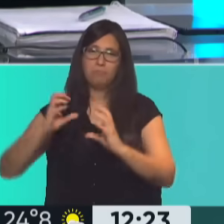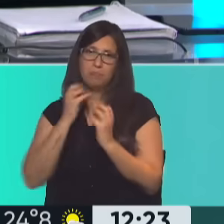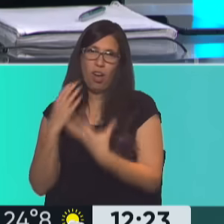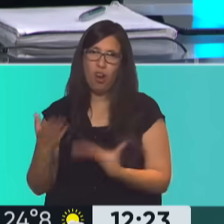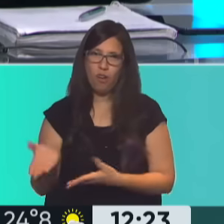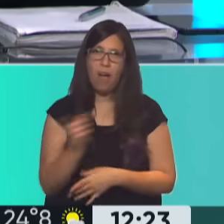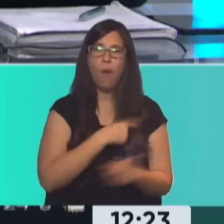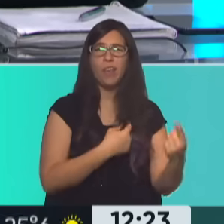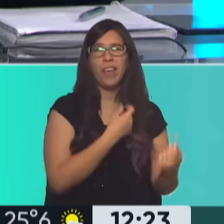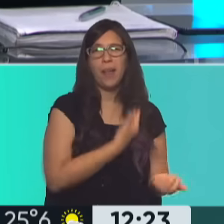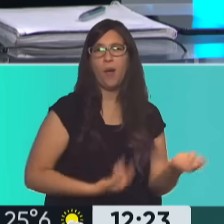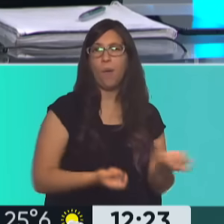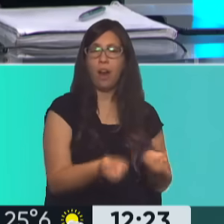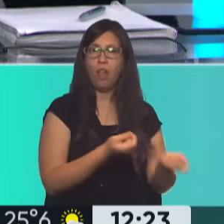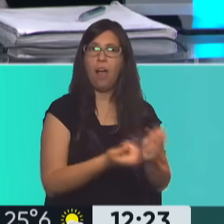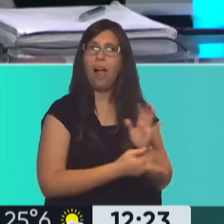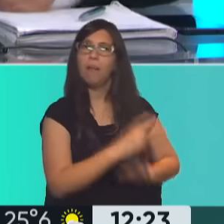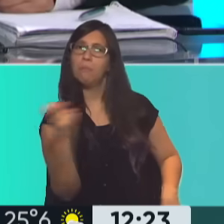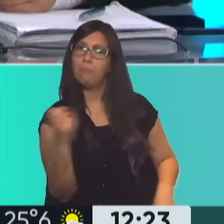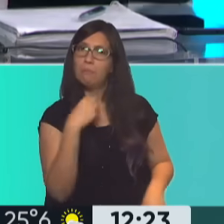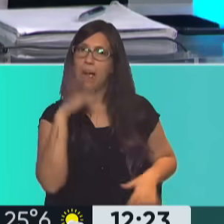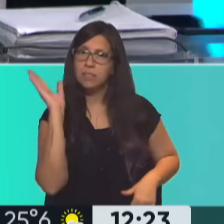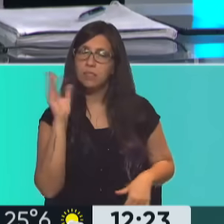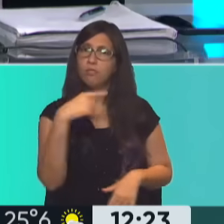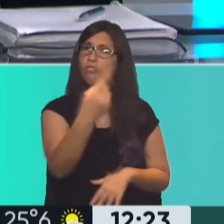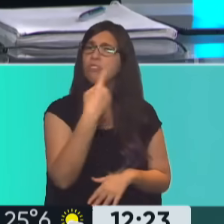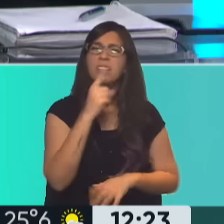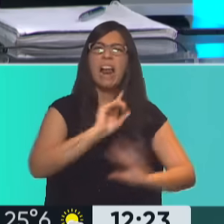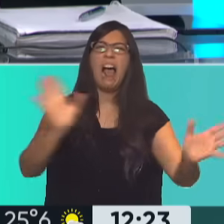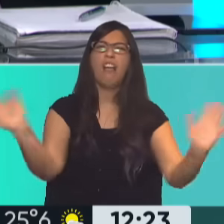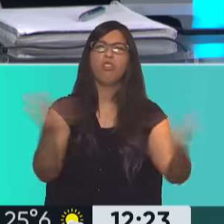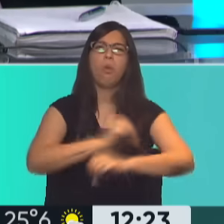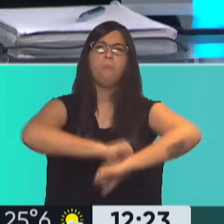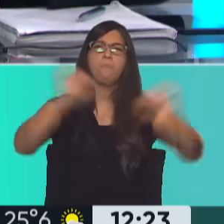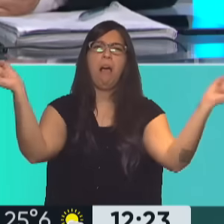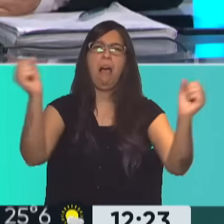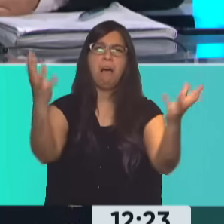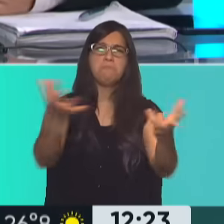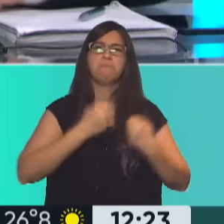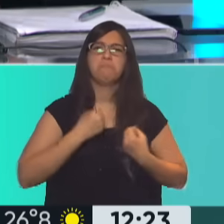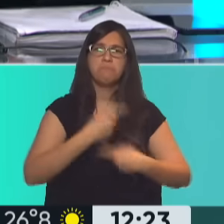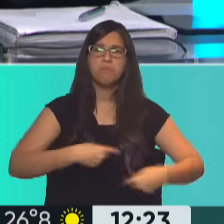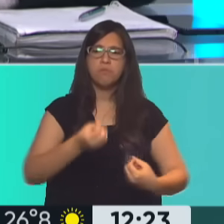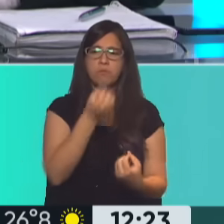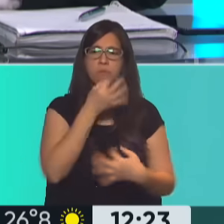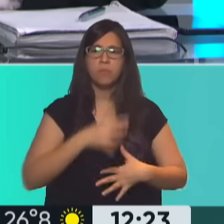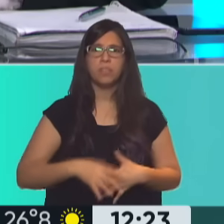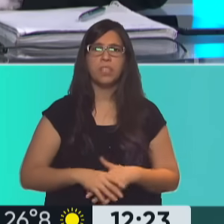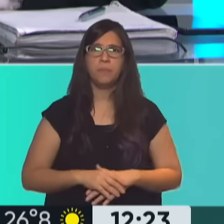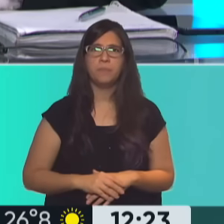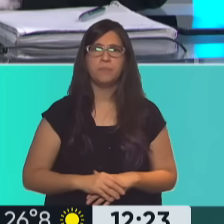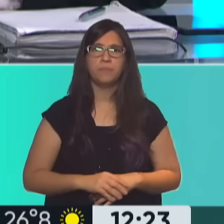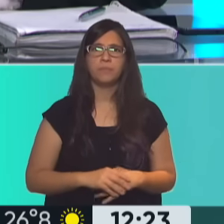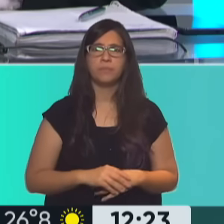hauna ventaj este otros que directamente bueno destruyamos todo así que nos quedamos con todo a partir de de una brutal